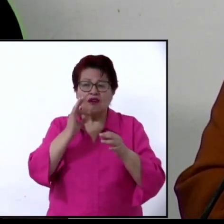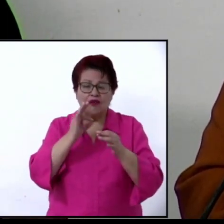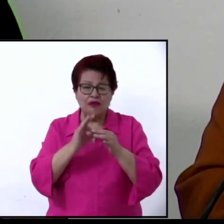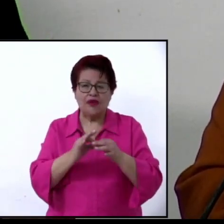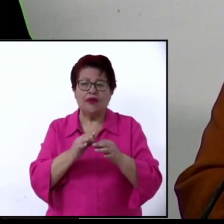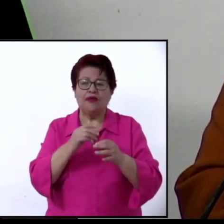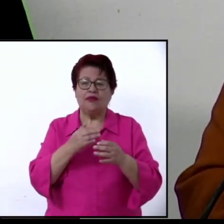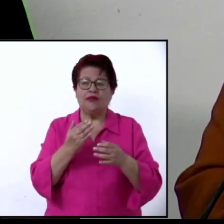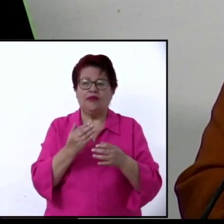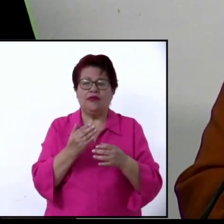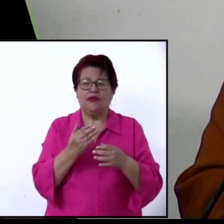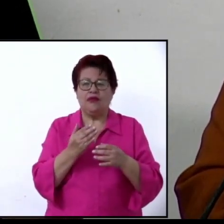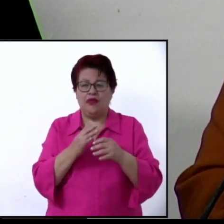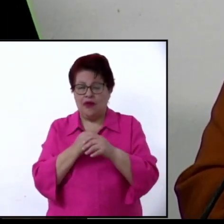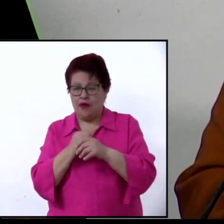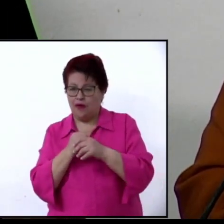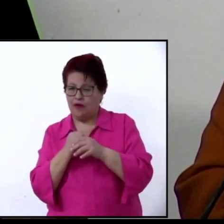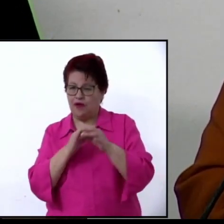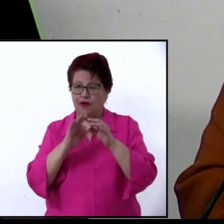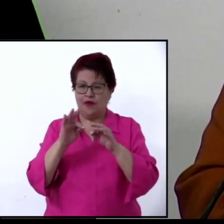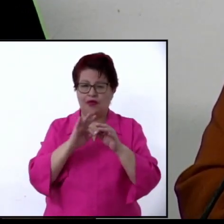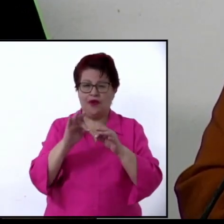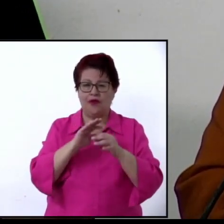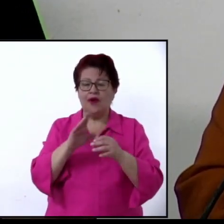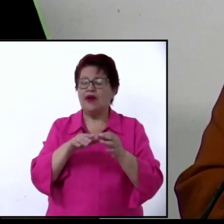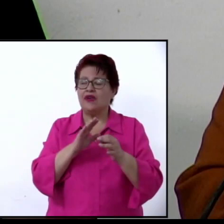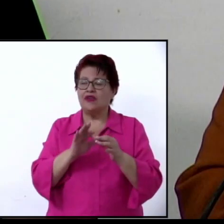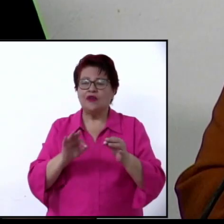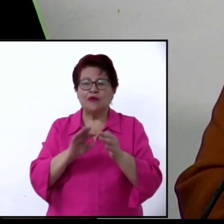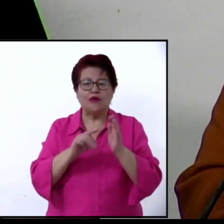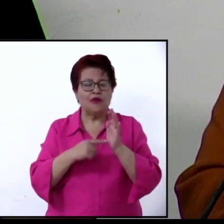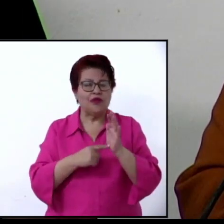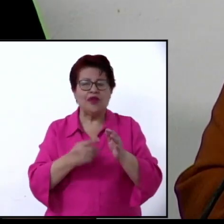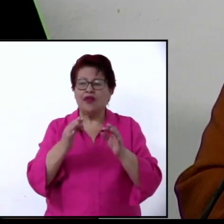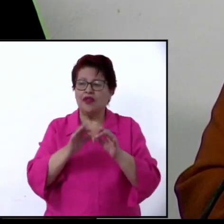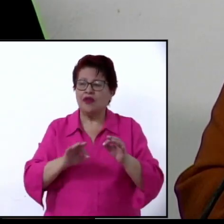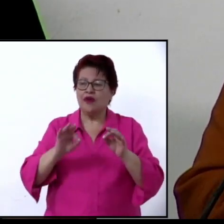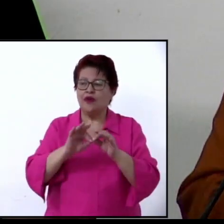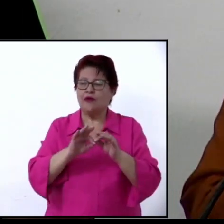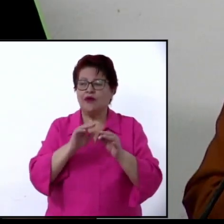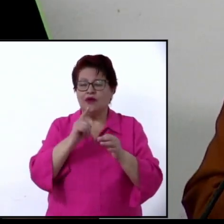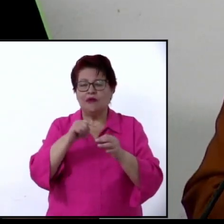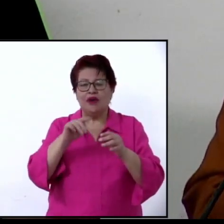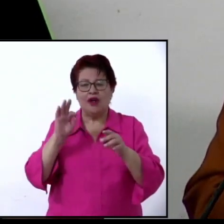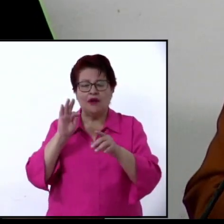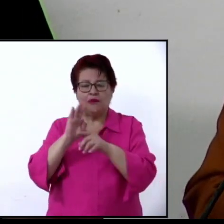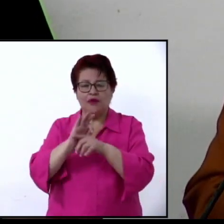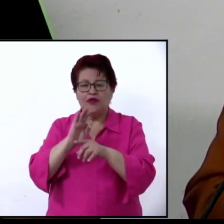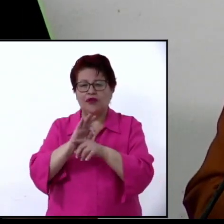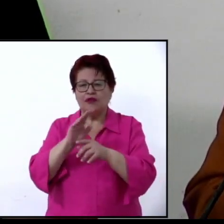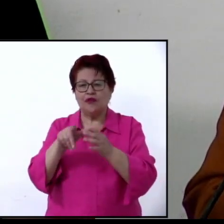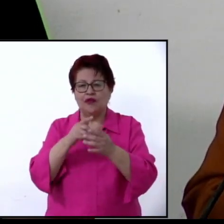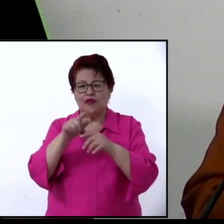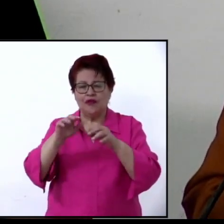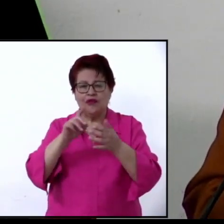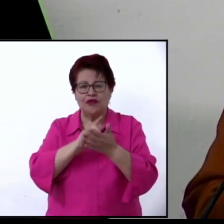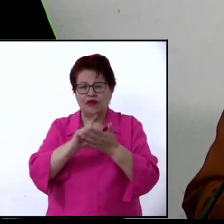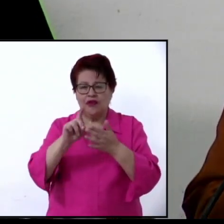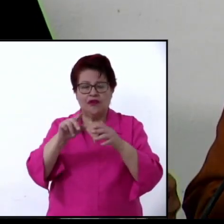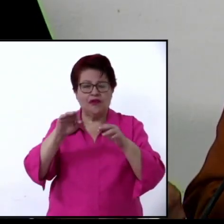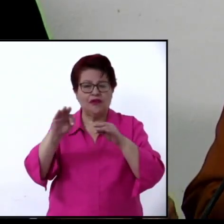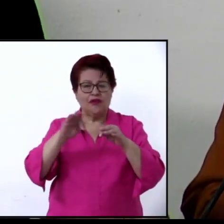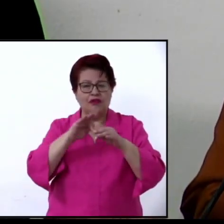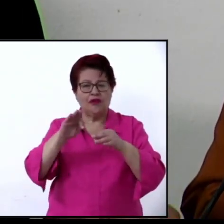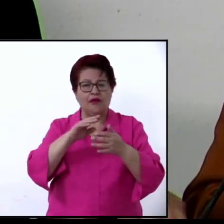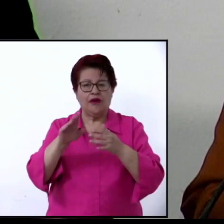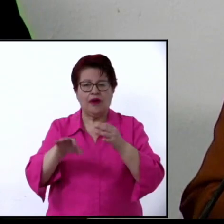Las inspecciones laborales han jugado un papel fundamental en la protección de los derechos laborales,